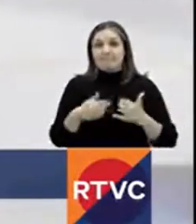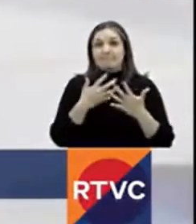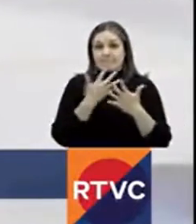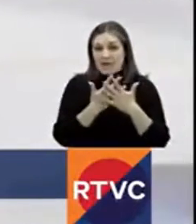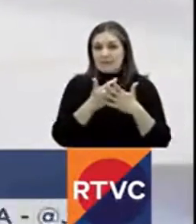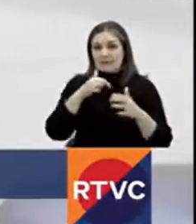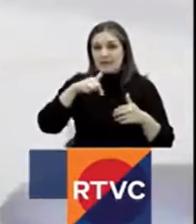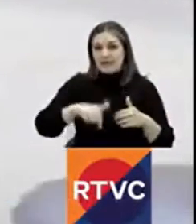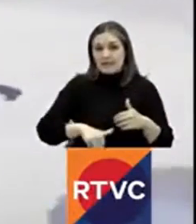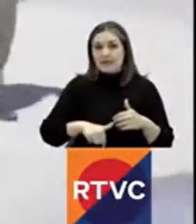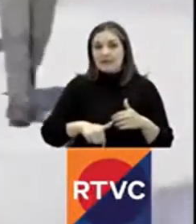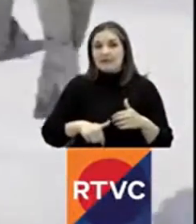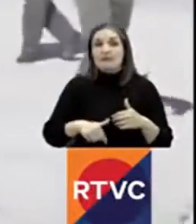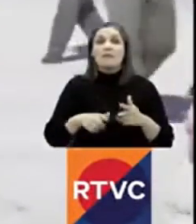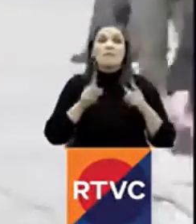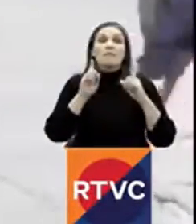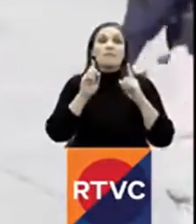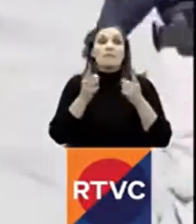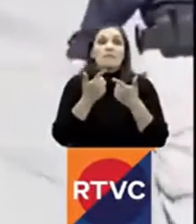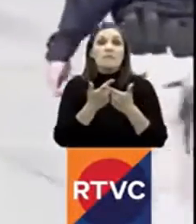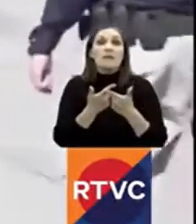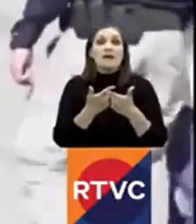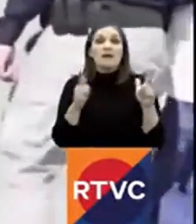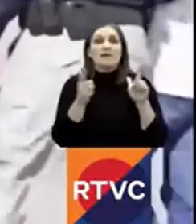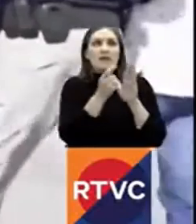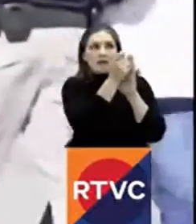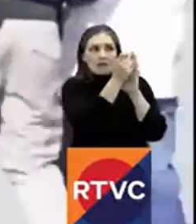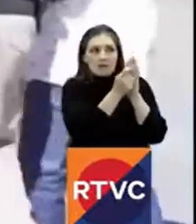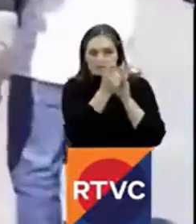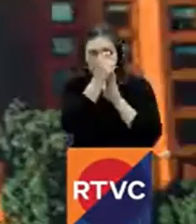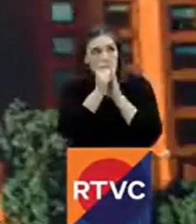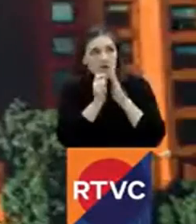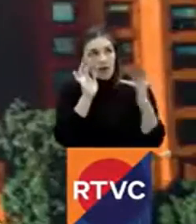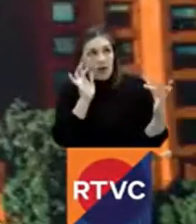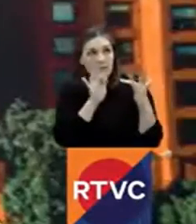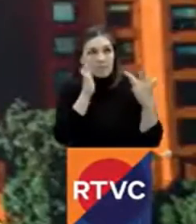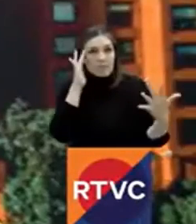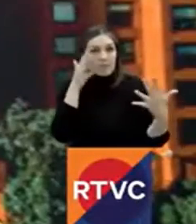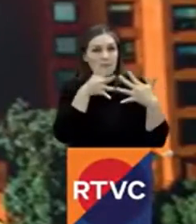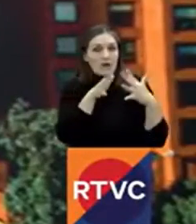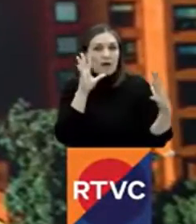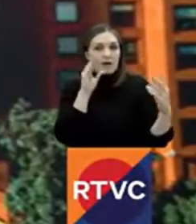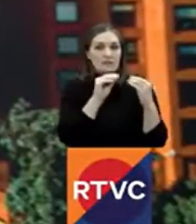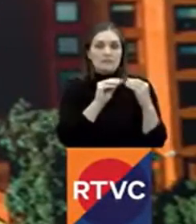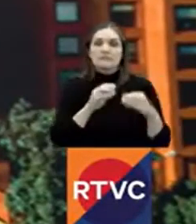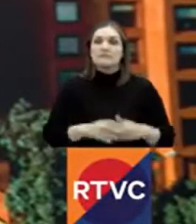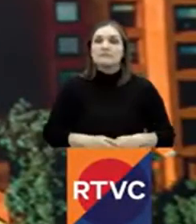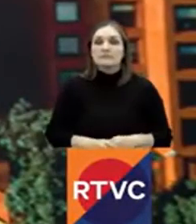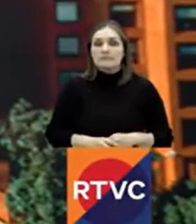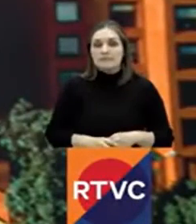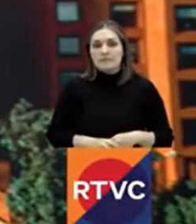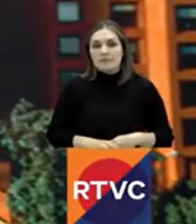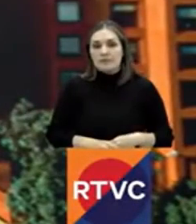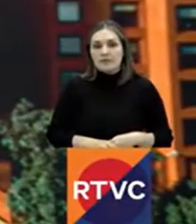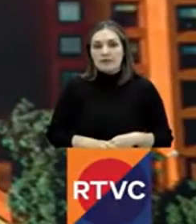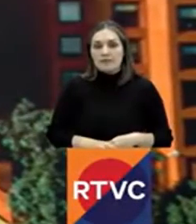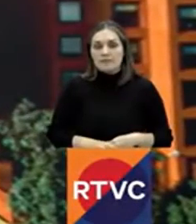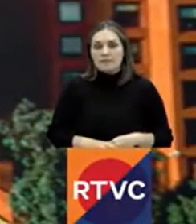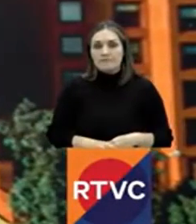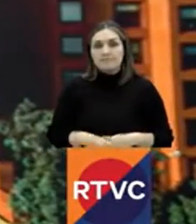condicional cumple con los requerimientos de la justicia de Colombia y los Estados Unidos. Atención a este reporte de la